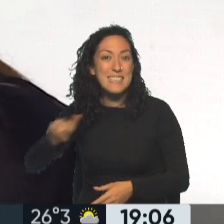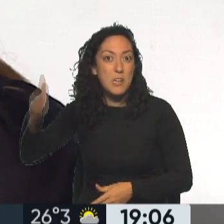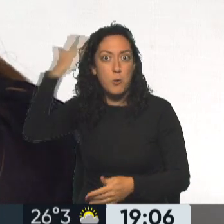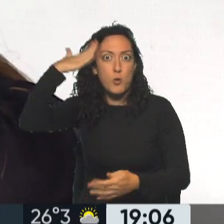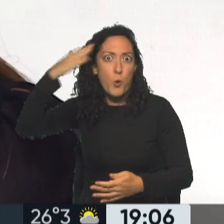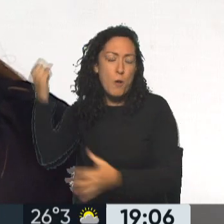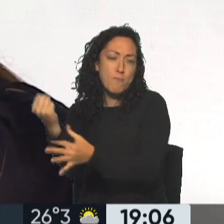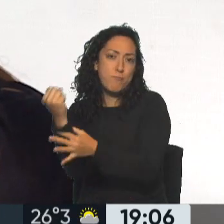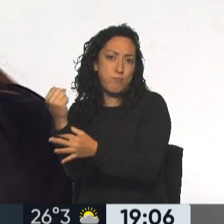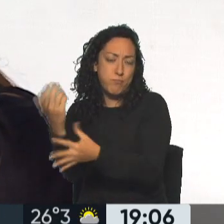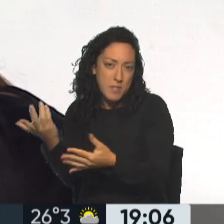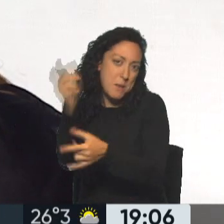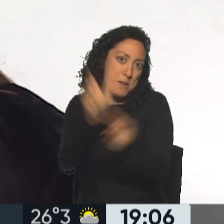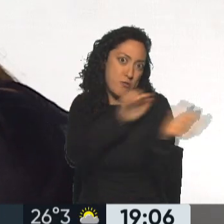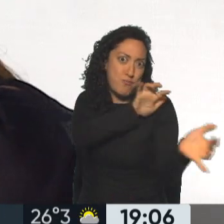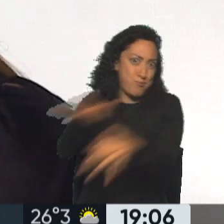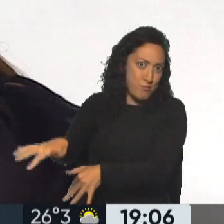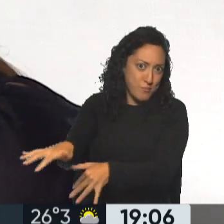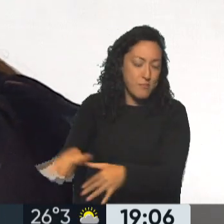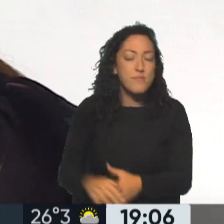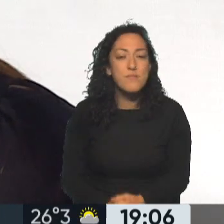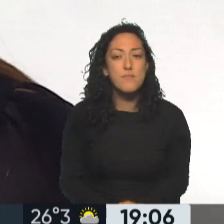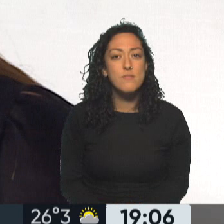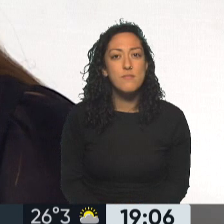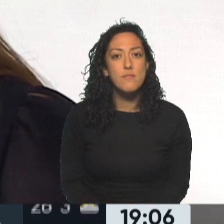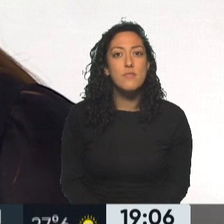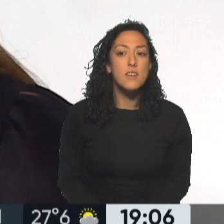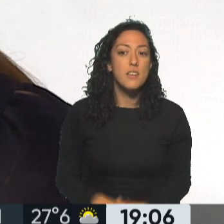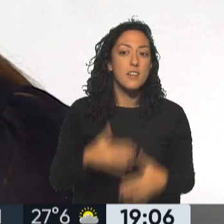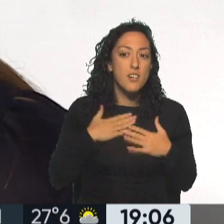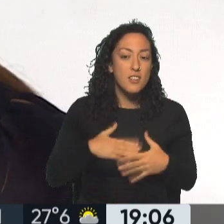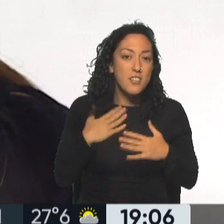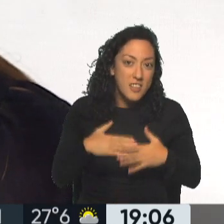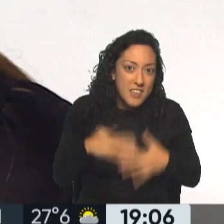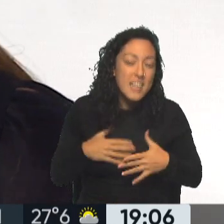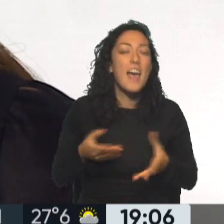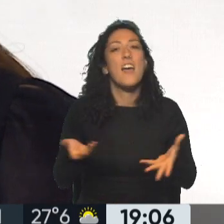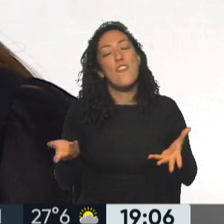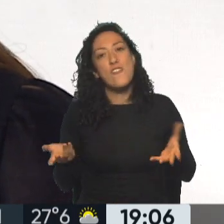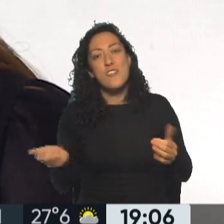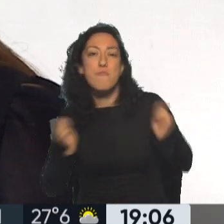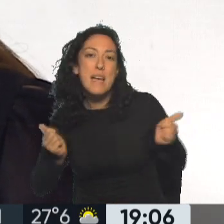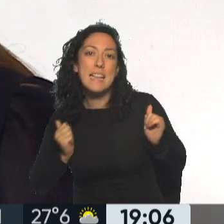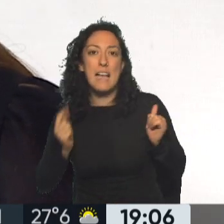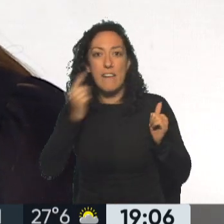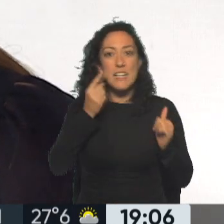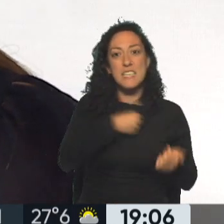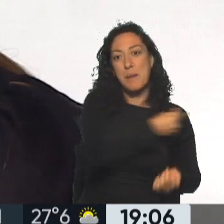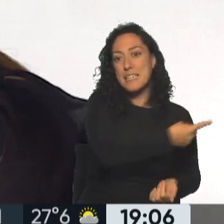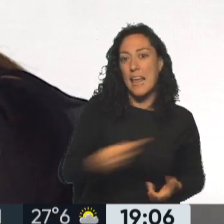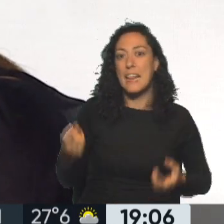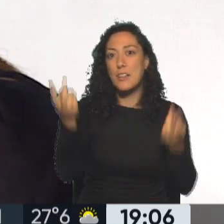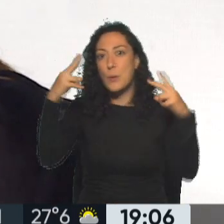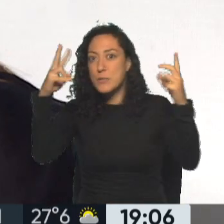también, concentra muchísimas personas, así que la verdad que contentos y expectantes a lo que va a ser esta semana, que sin